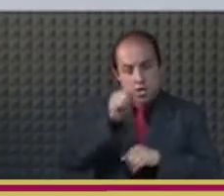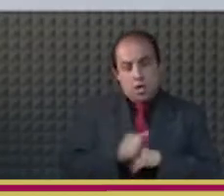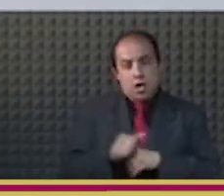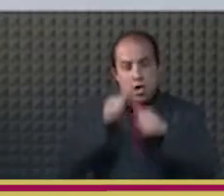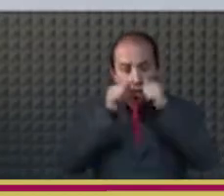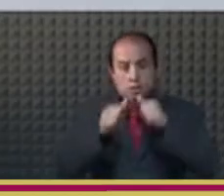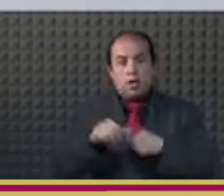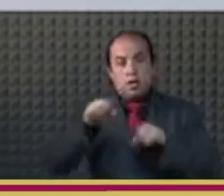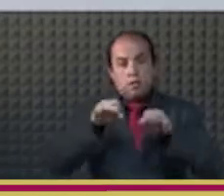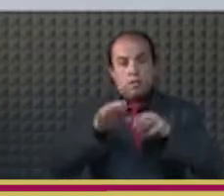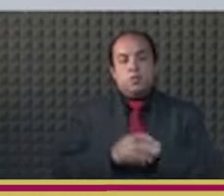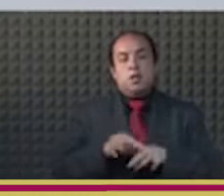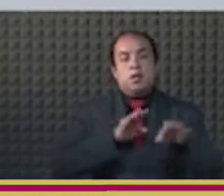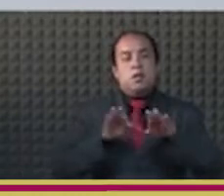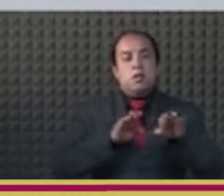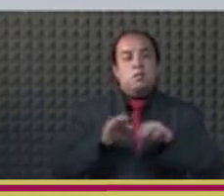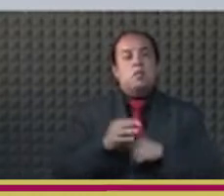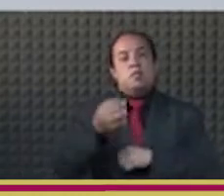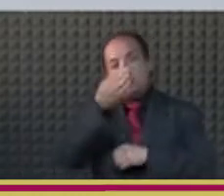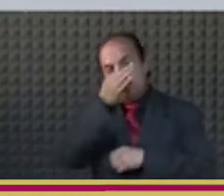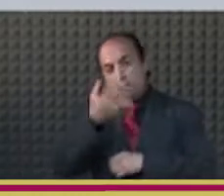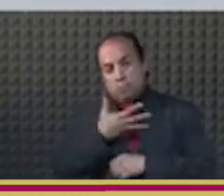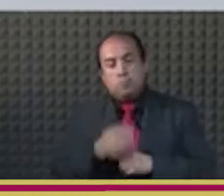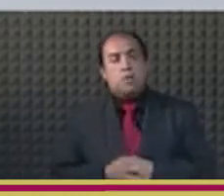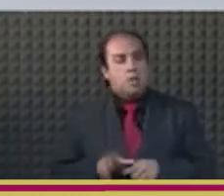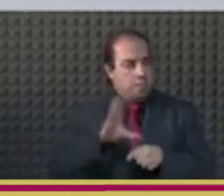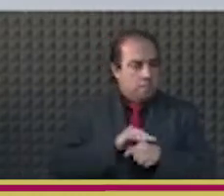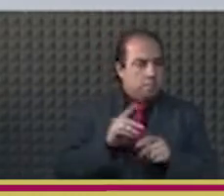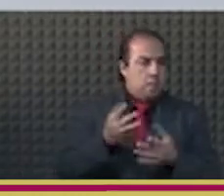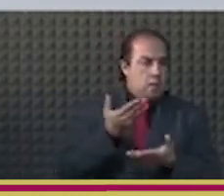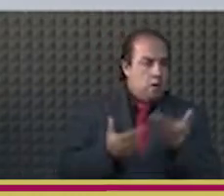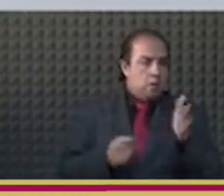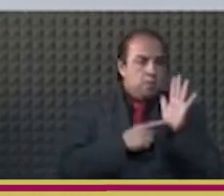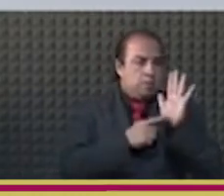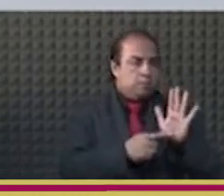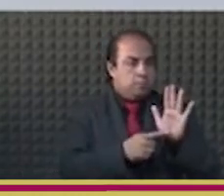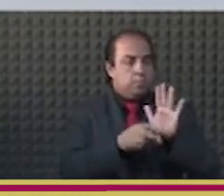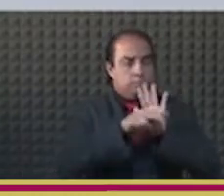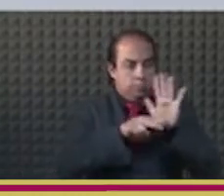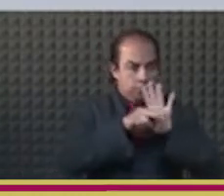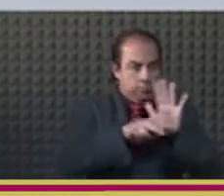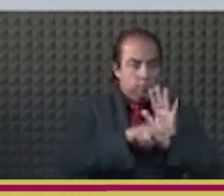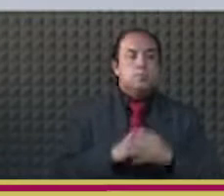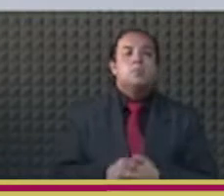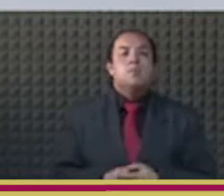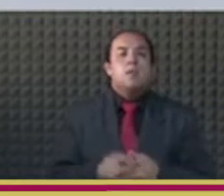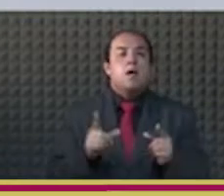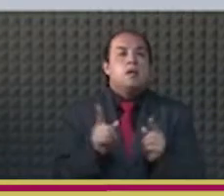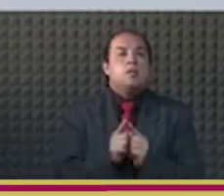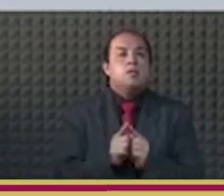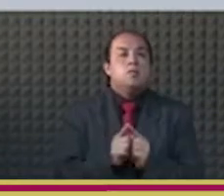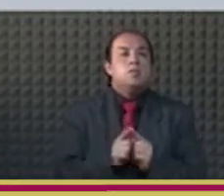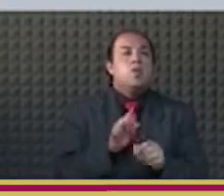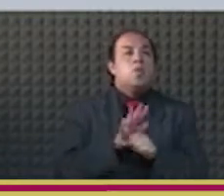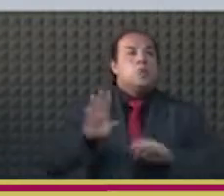más cercana que se tenga. Y bueno, pues si me permiten ahora les estaría presentando un video en donde se resumen buena parte de